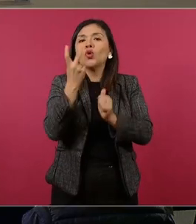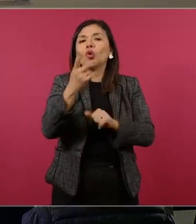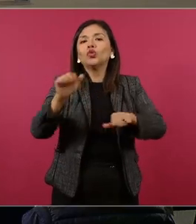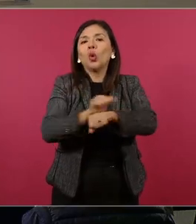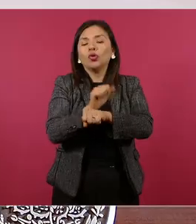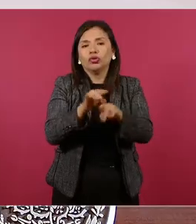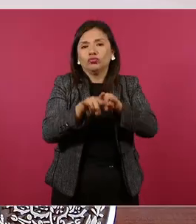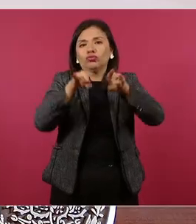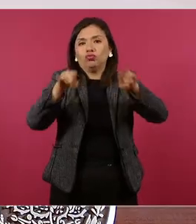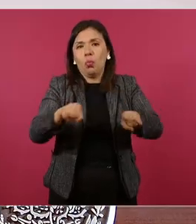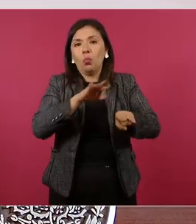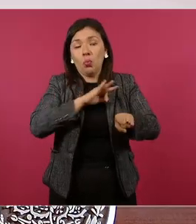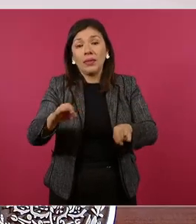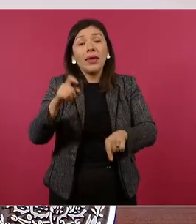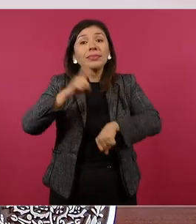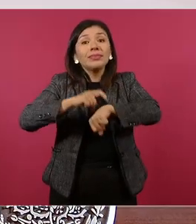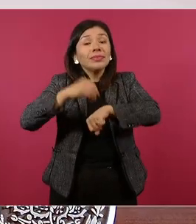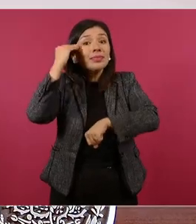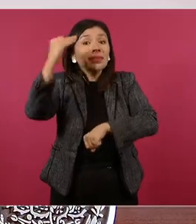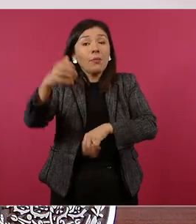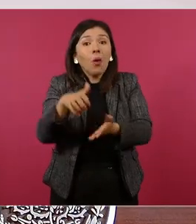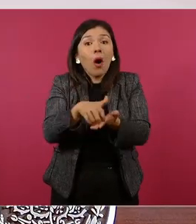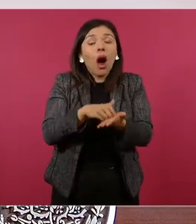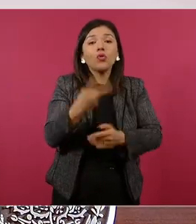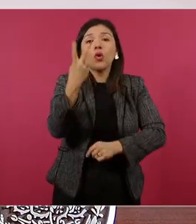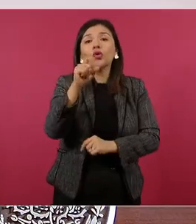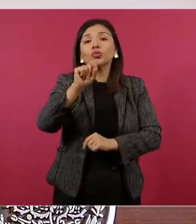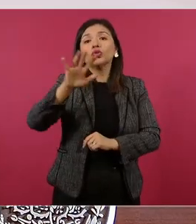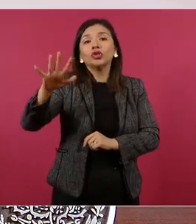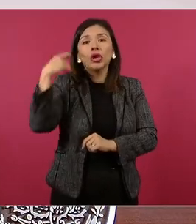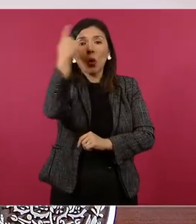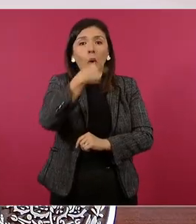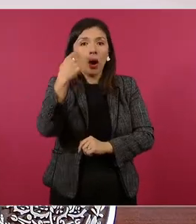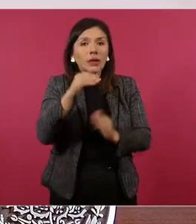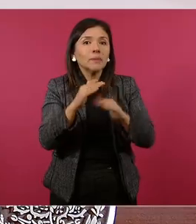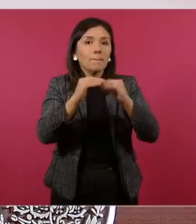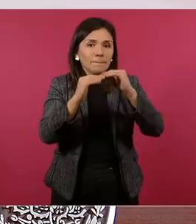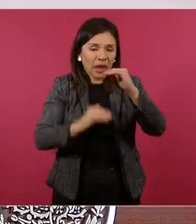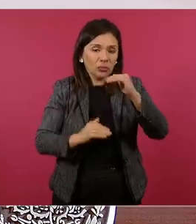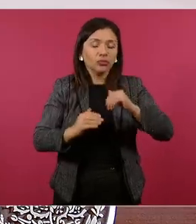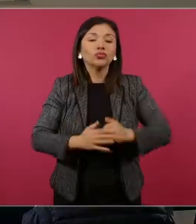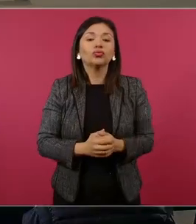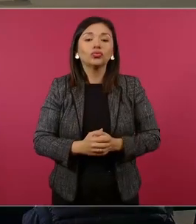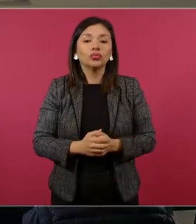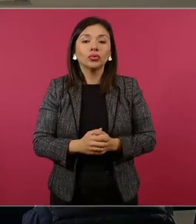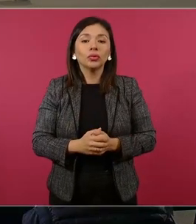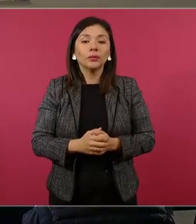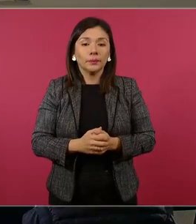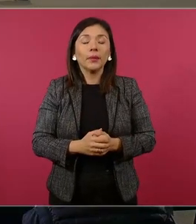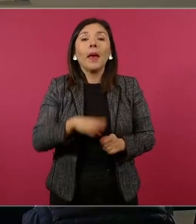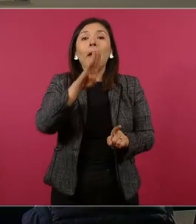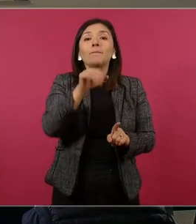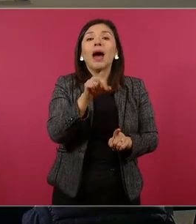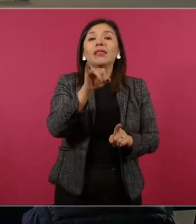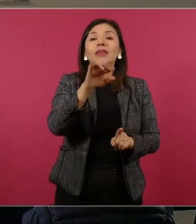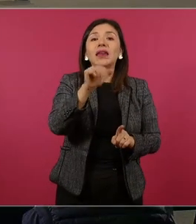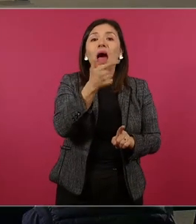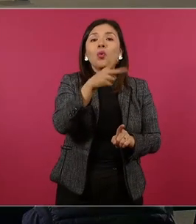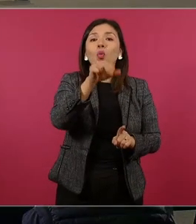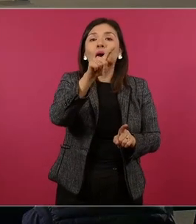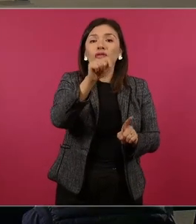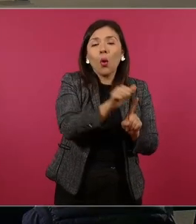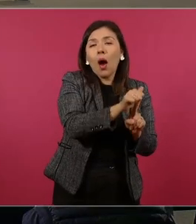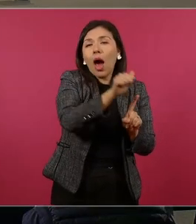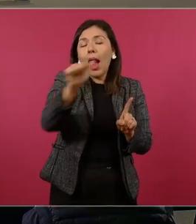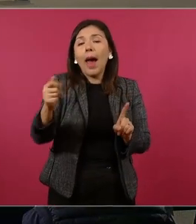y el tiempo de ahorro es de 2.5 2.5 horas badirahuato Parral en el tramo de